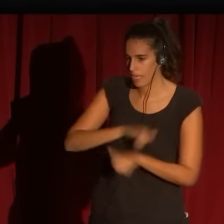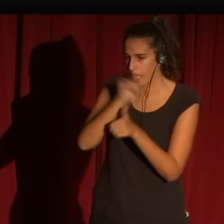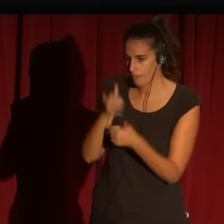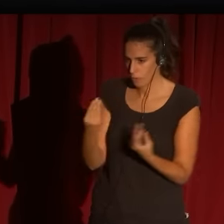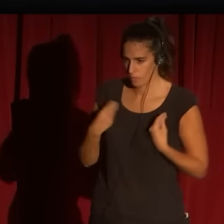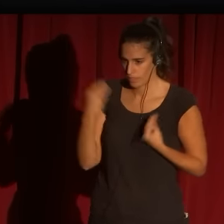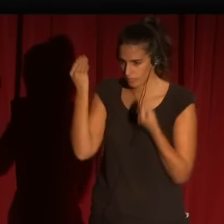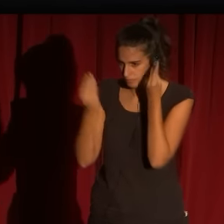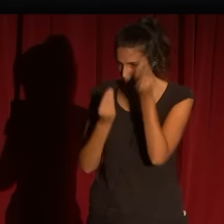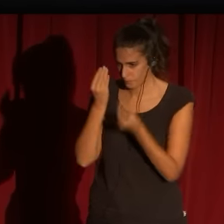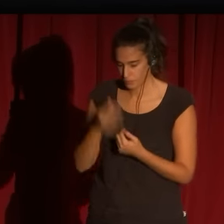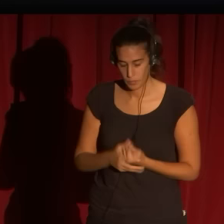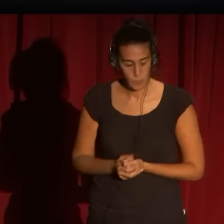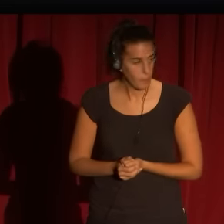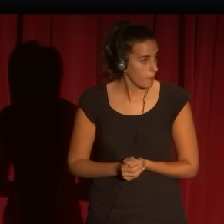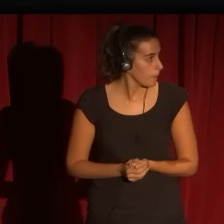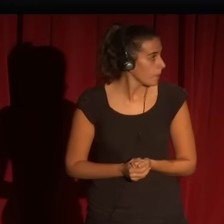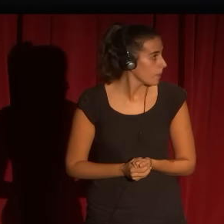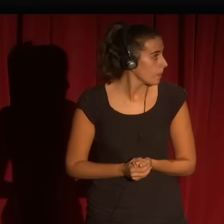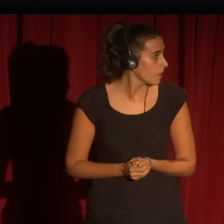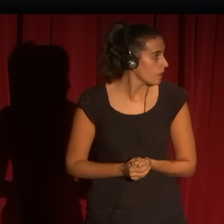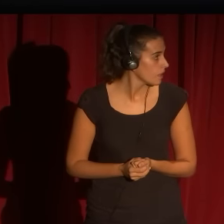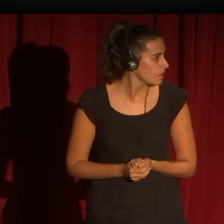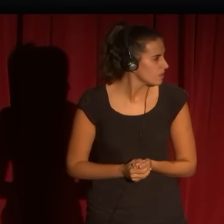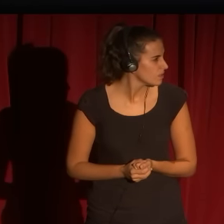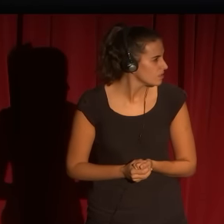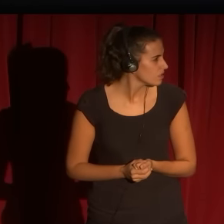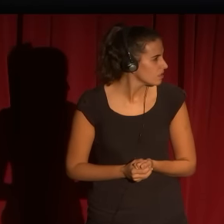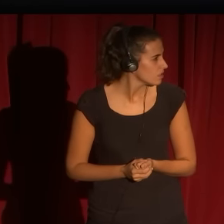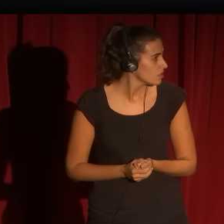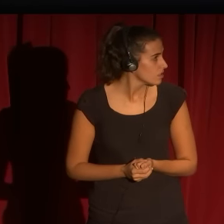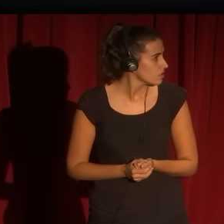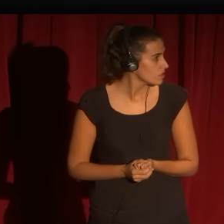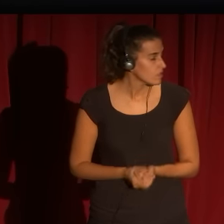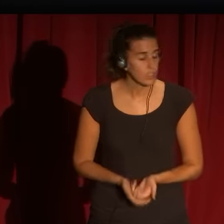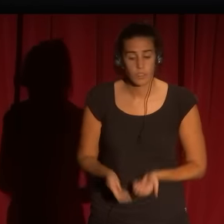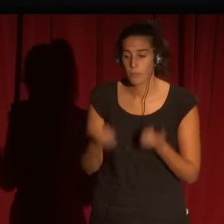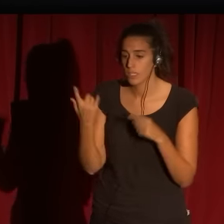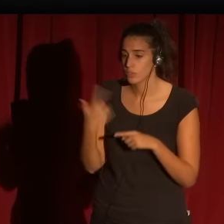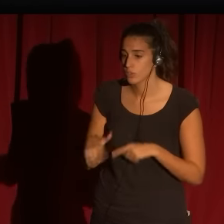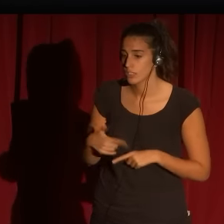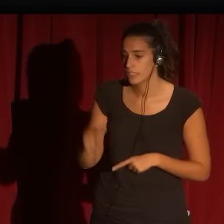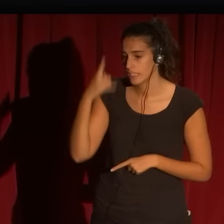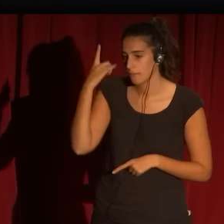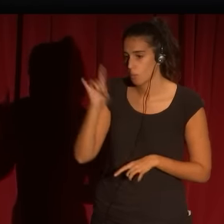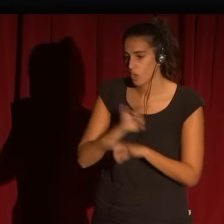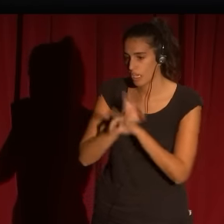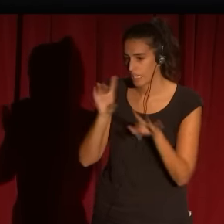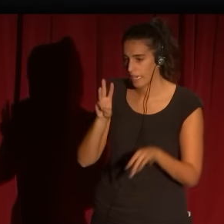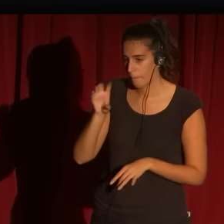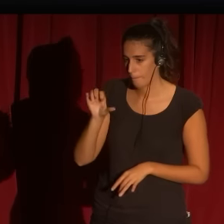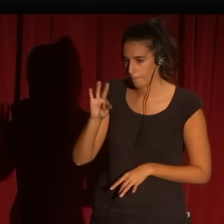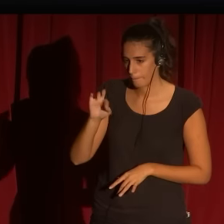vida y el mundo algunas cosas más que sabemos de Clara